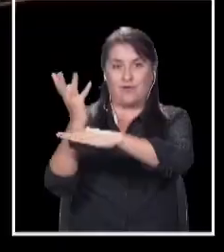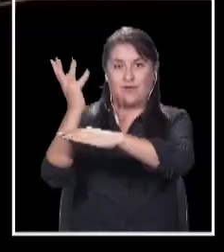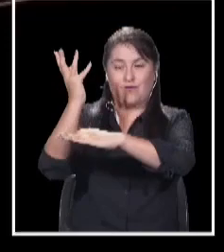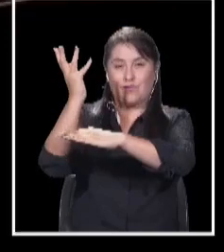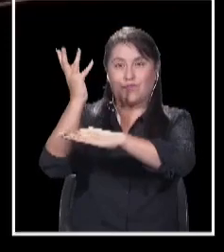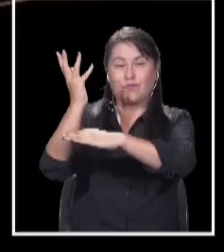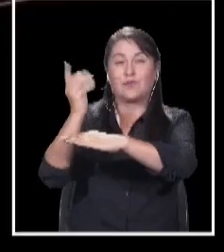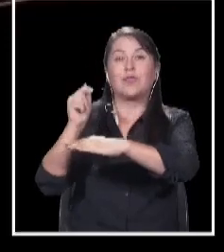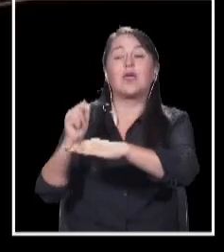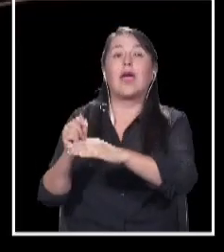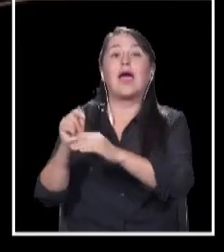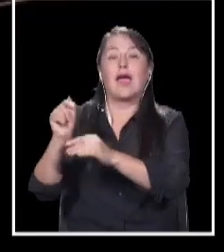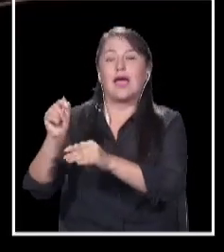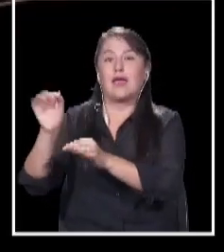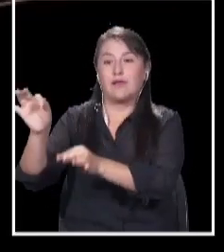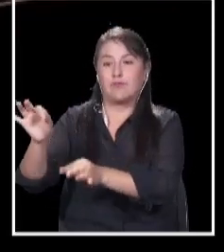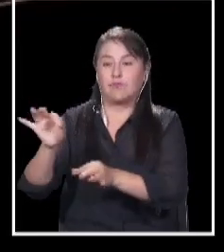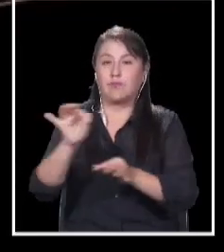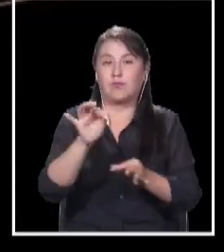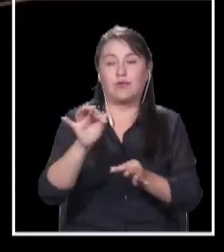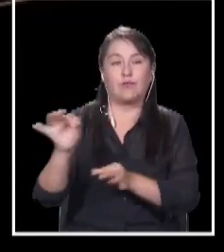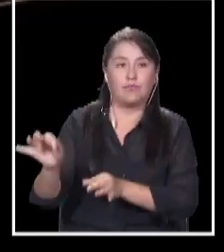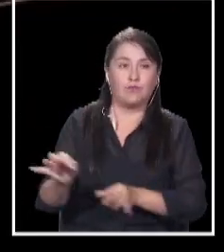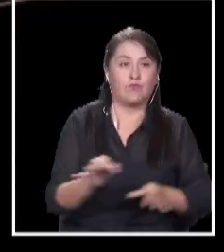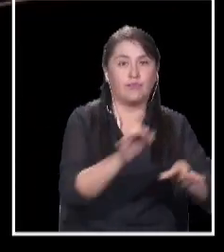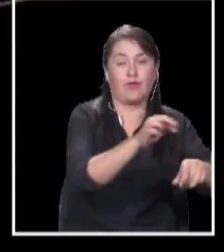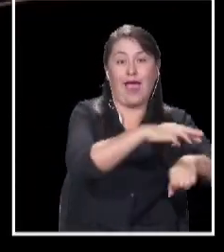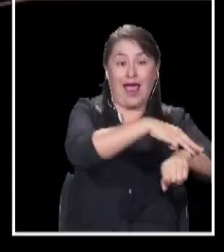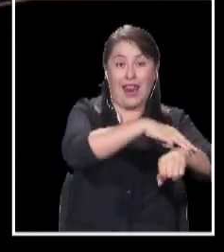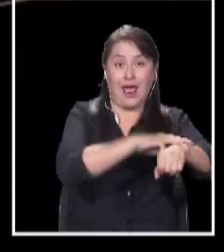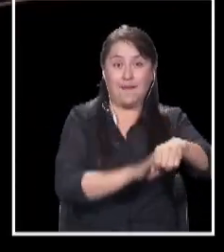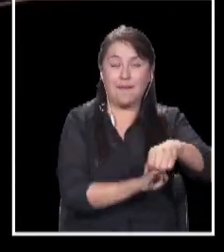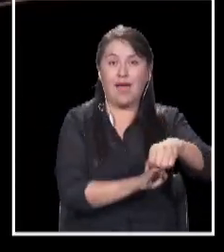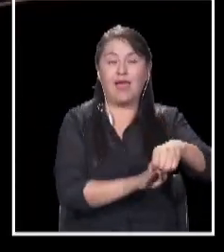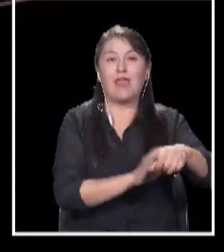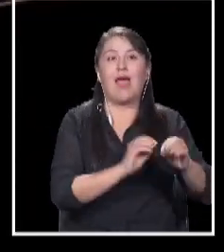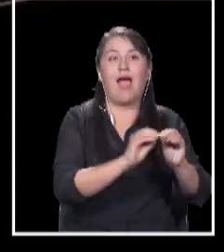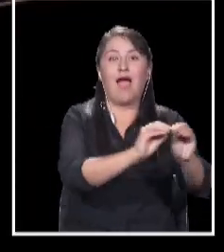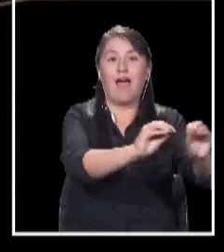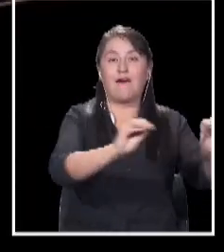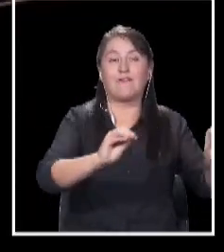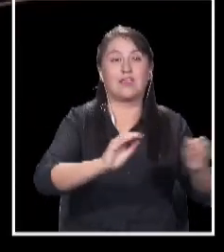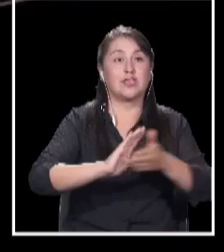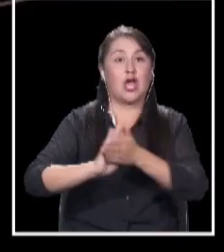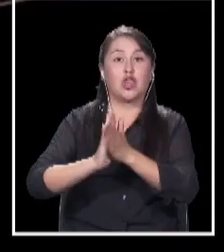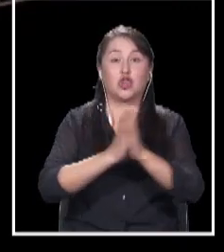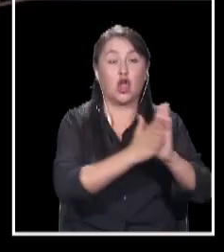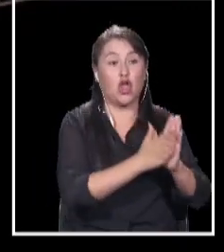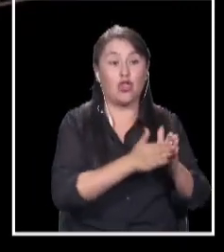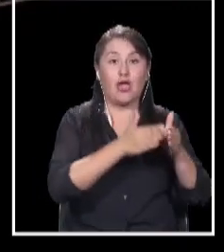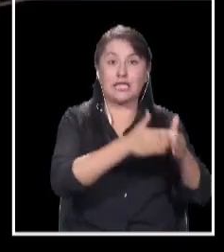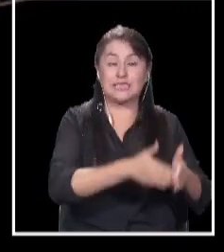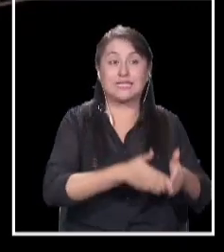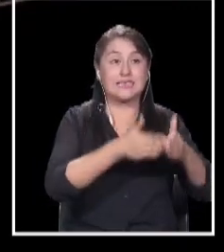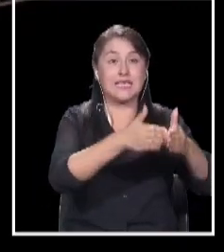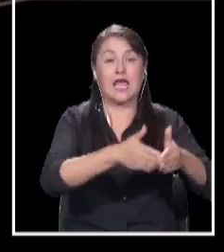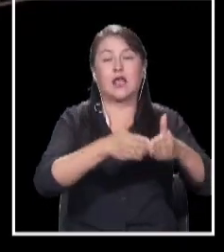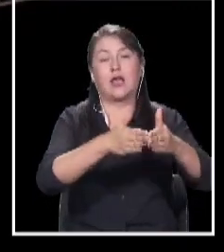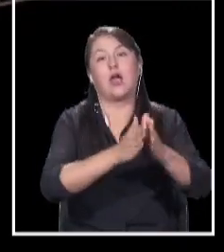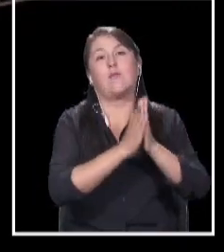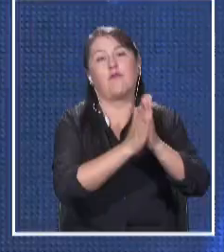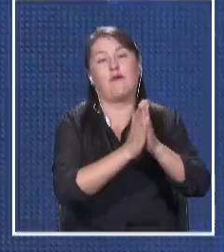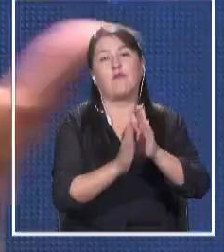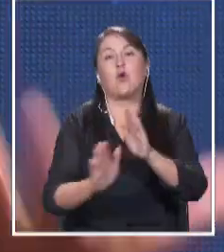enviar un email a la Armada que finalmente avisa a todas las embarcaciones que están presentes que, por favor,